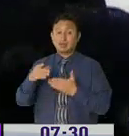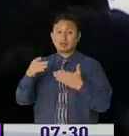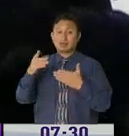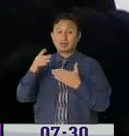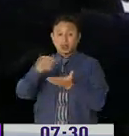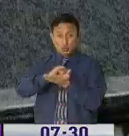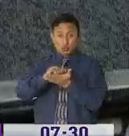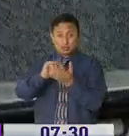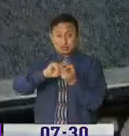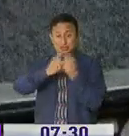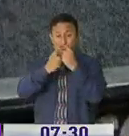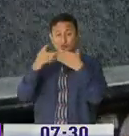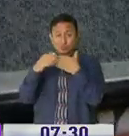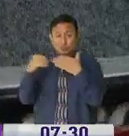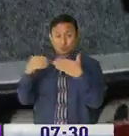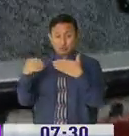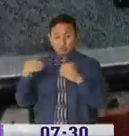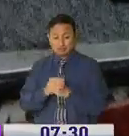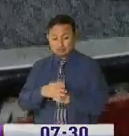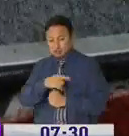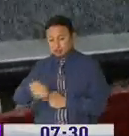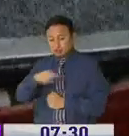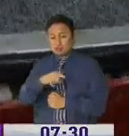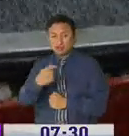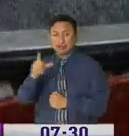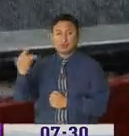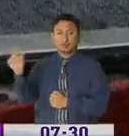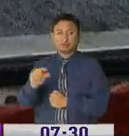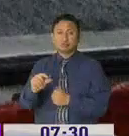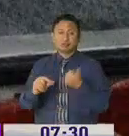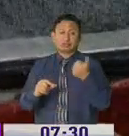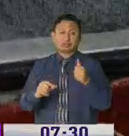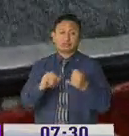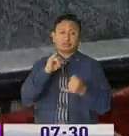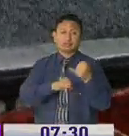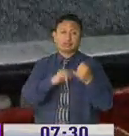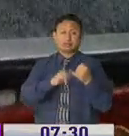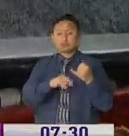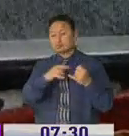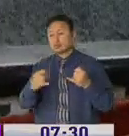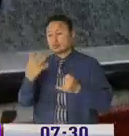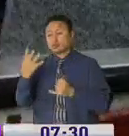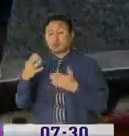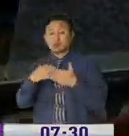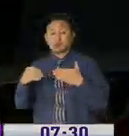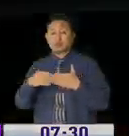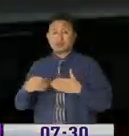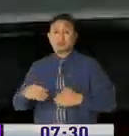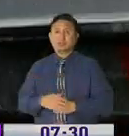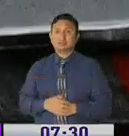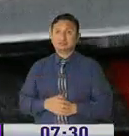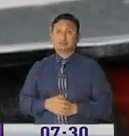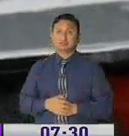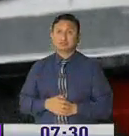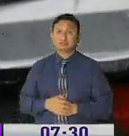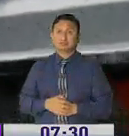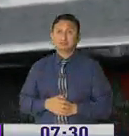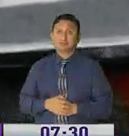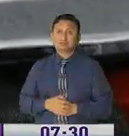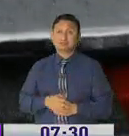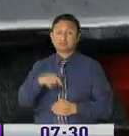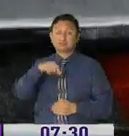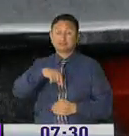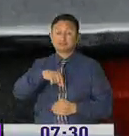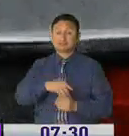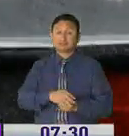esas cantidades se convirtieron desde 10 centavos hasta 4 dólares. Por fortuna, eso cambió desde el 14 de